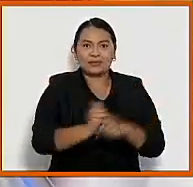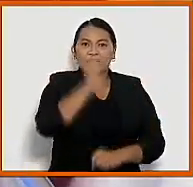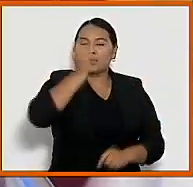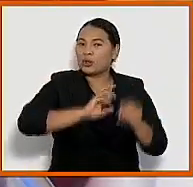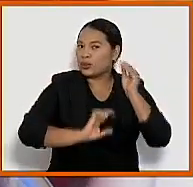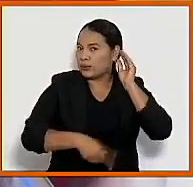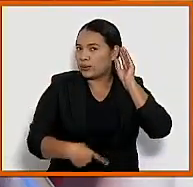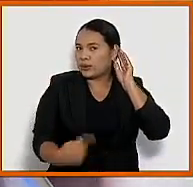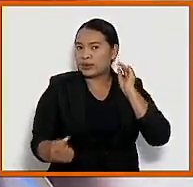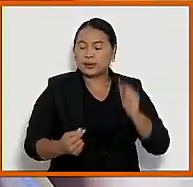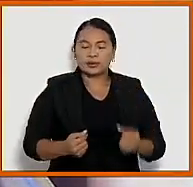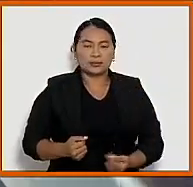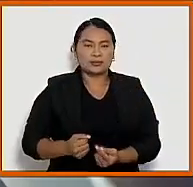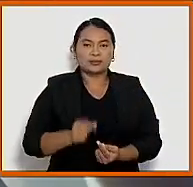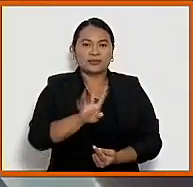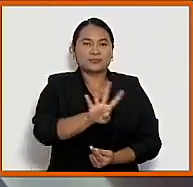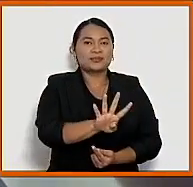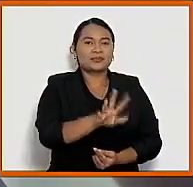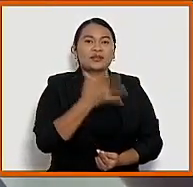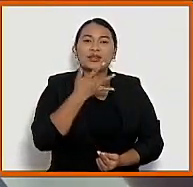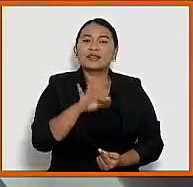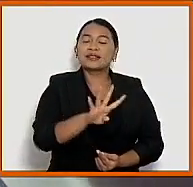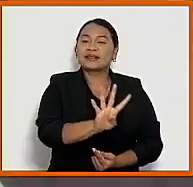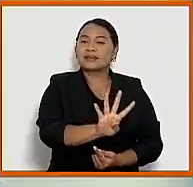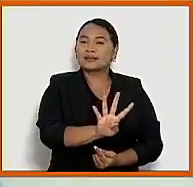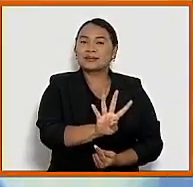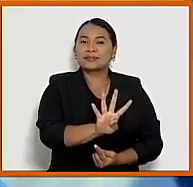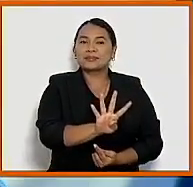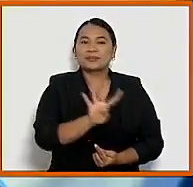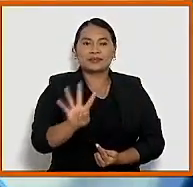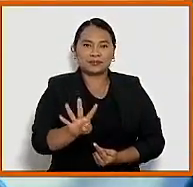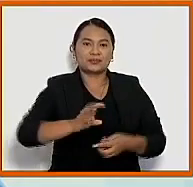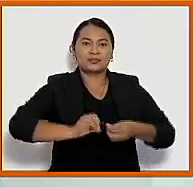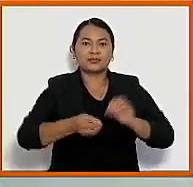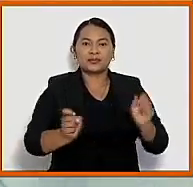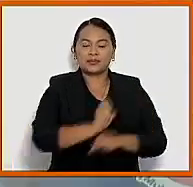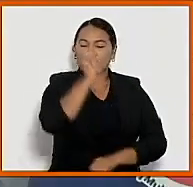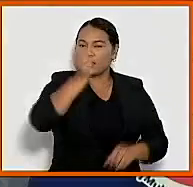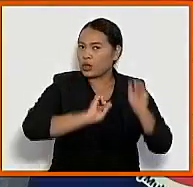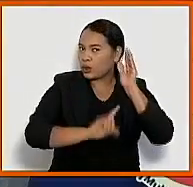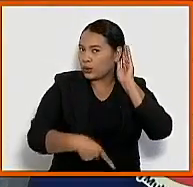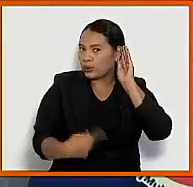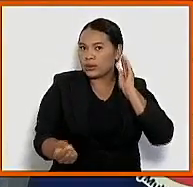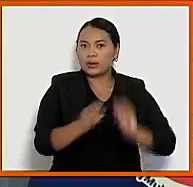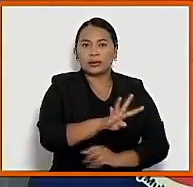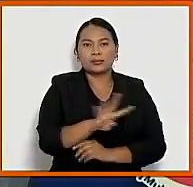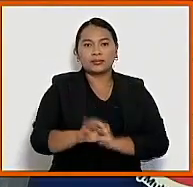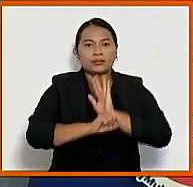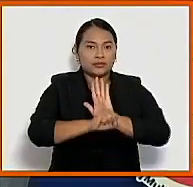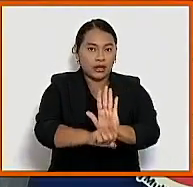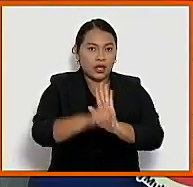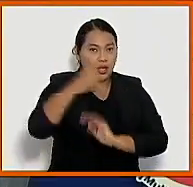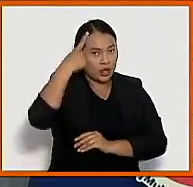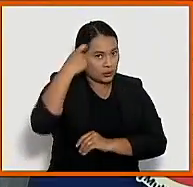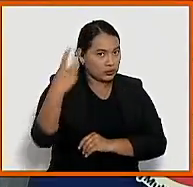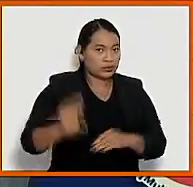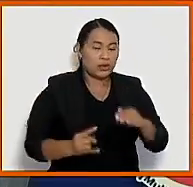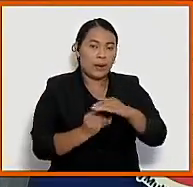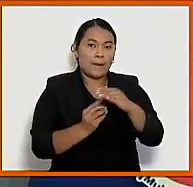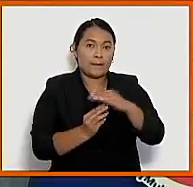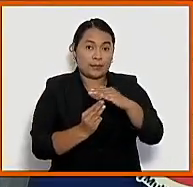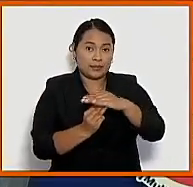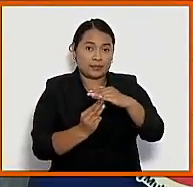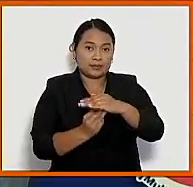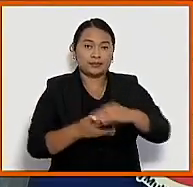El 4, segundo dígito, suerte. El 4, número ganador en Diaria 44, con su símbolo de sueños